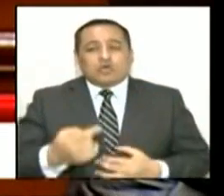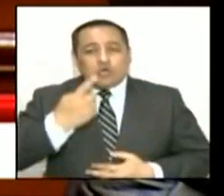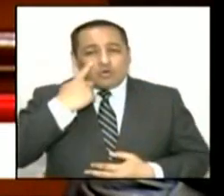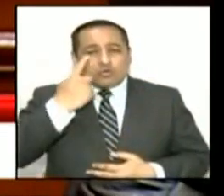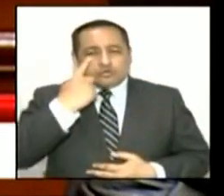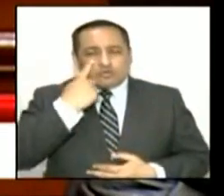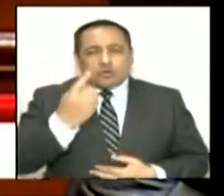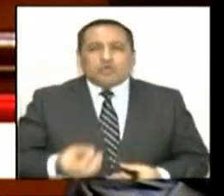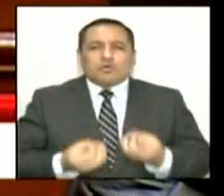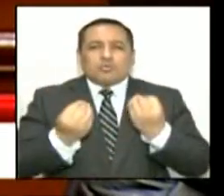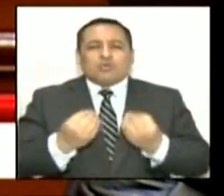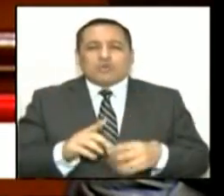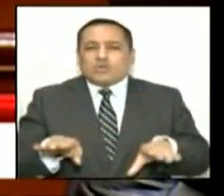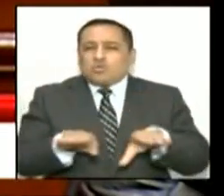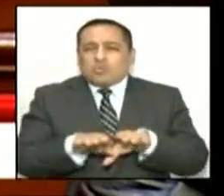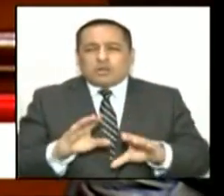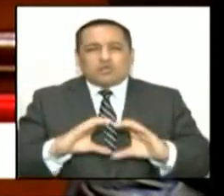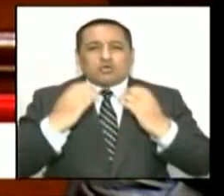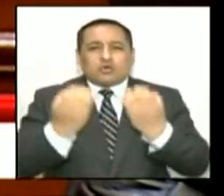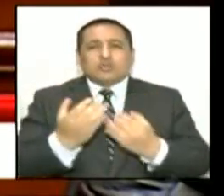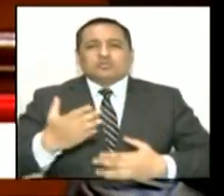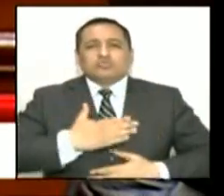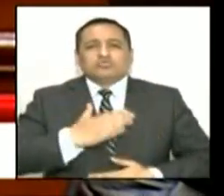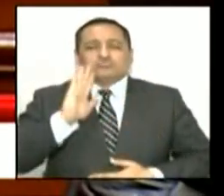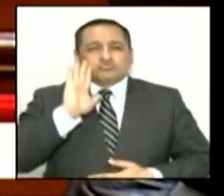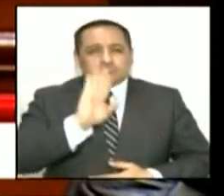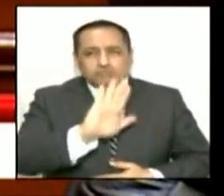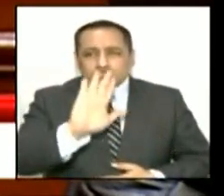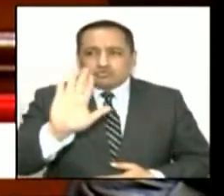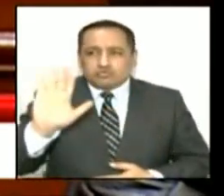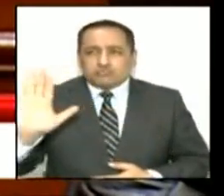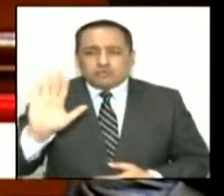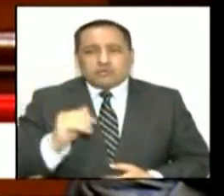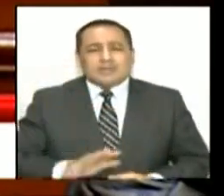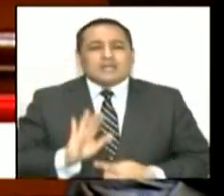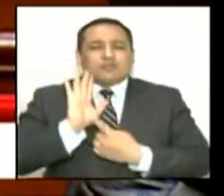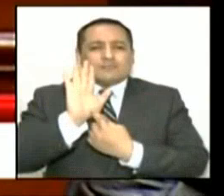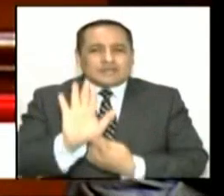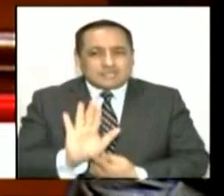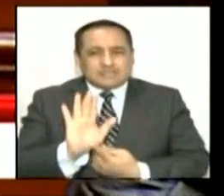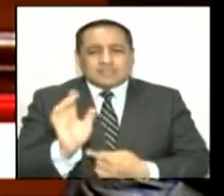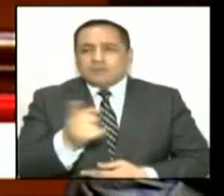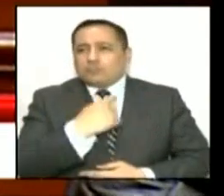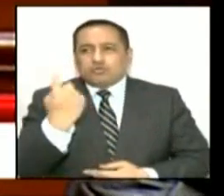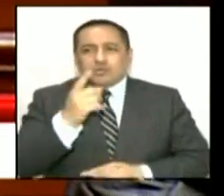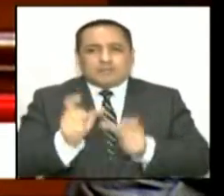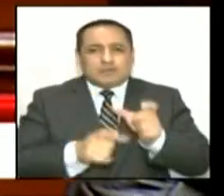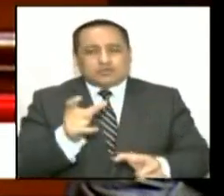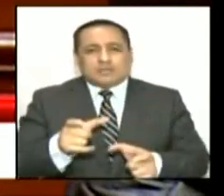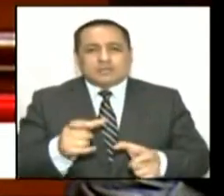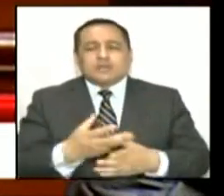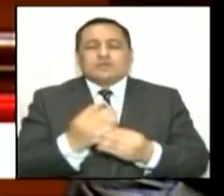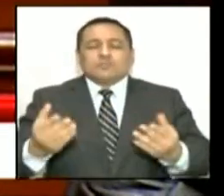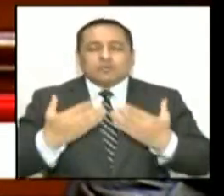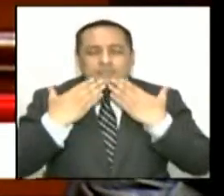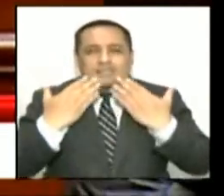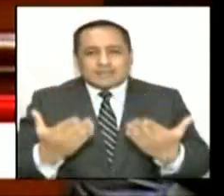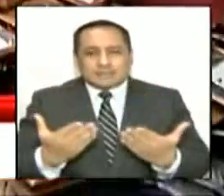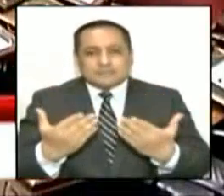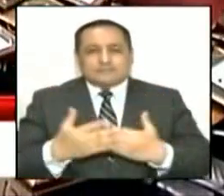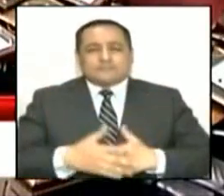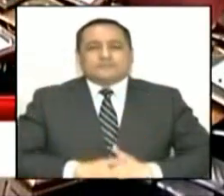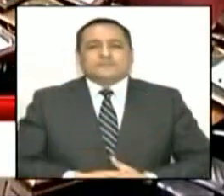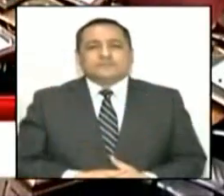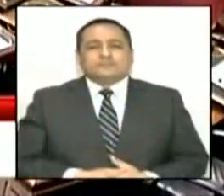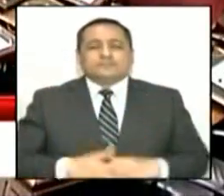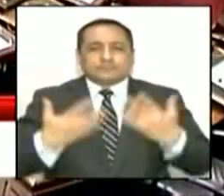reconocido como un Congreso suyo, un Congreso que lo representa por toda la ciudadanía. Muchísimas gracias, colegas.